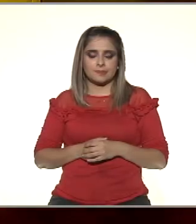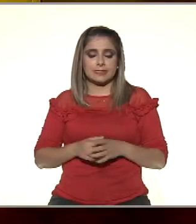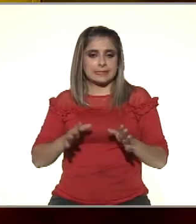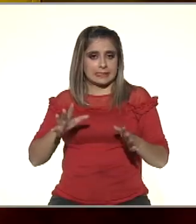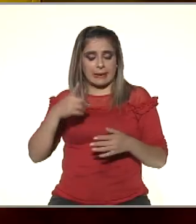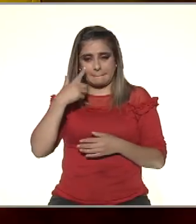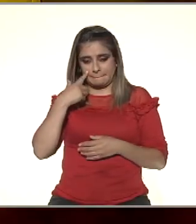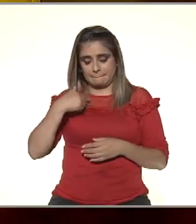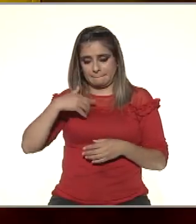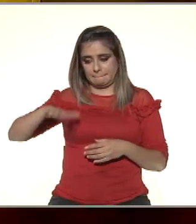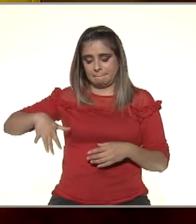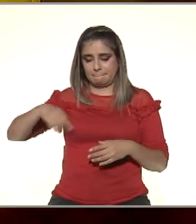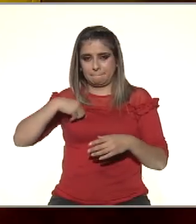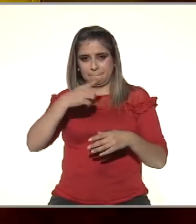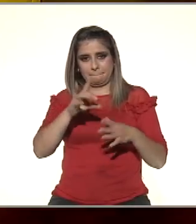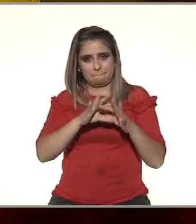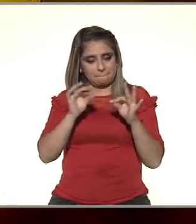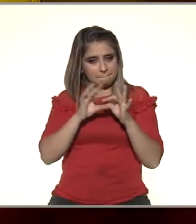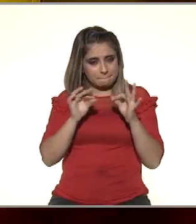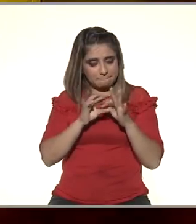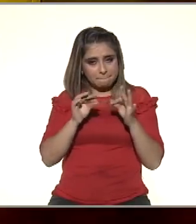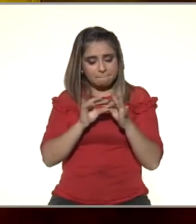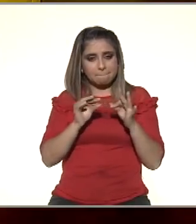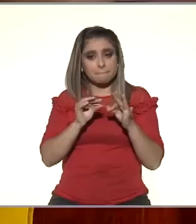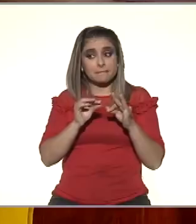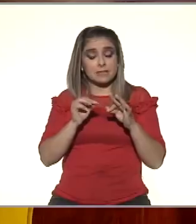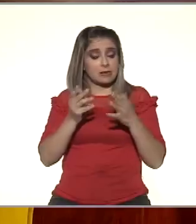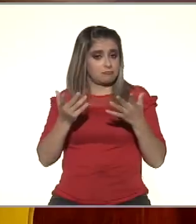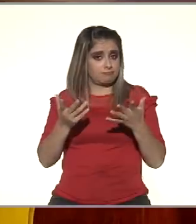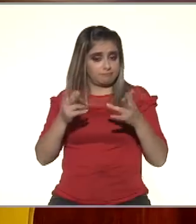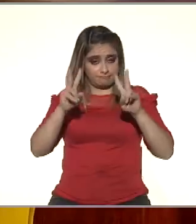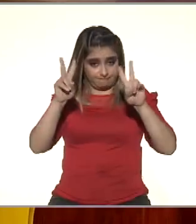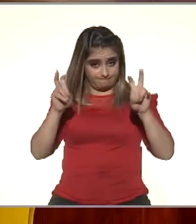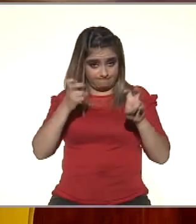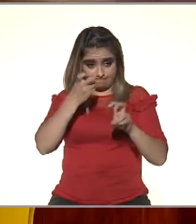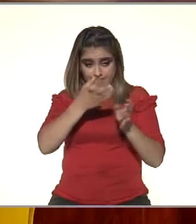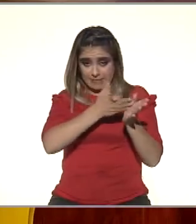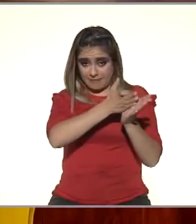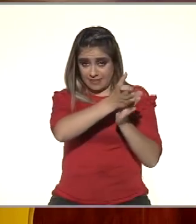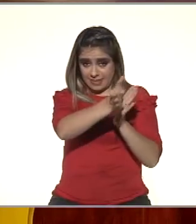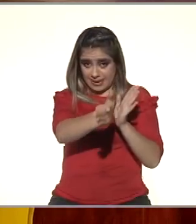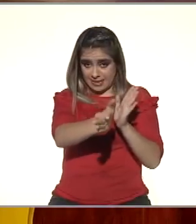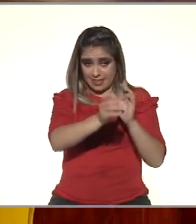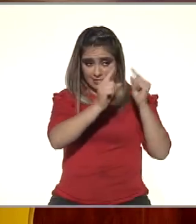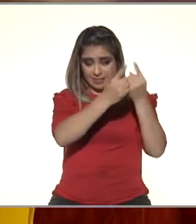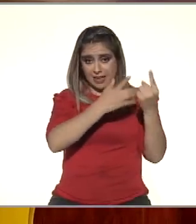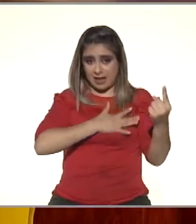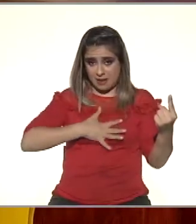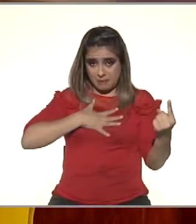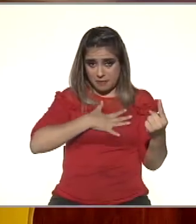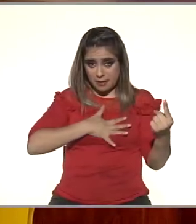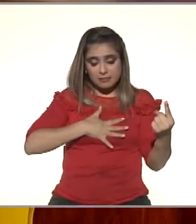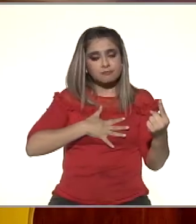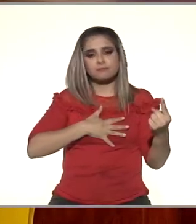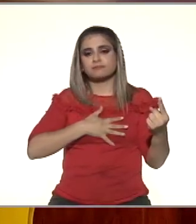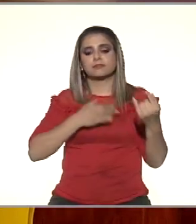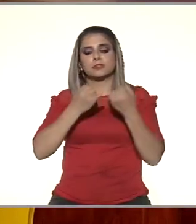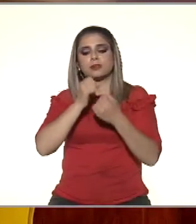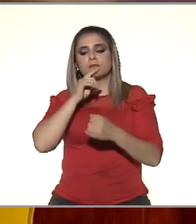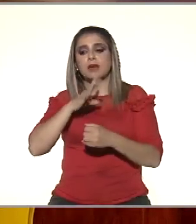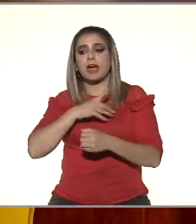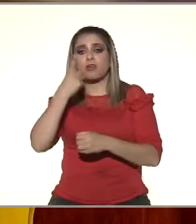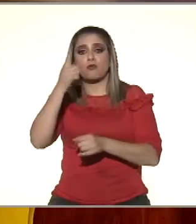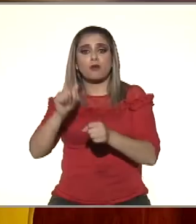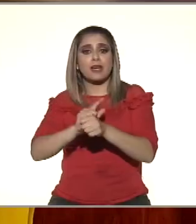lo que hablábamos hace un momento, ¿no? O sea, el tema no solamente es la infidelidad, sino otro secreto más en relación a la homosexualidad del